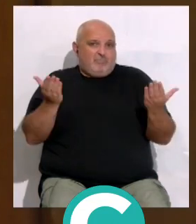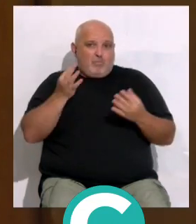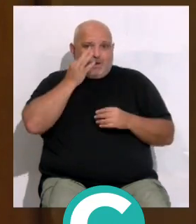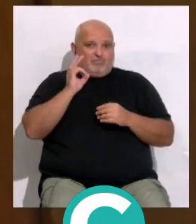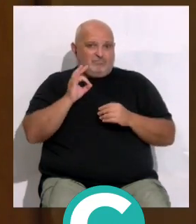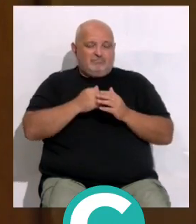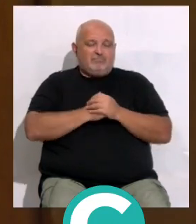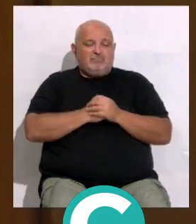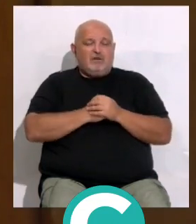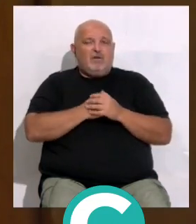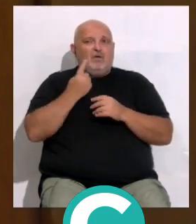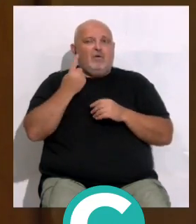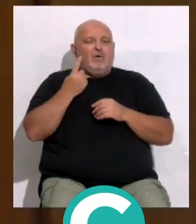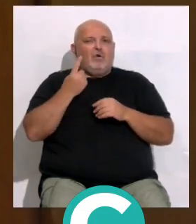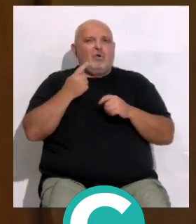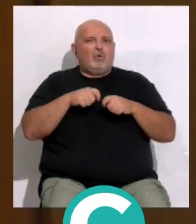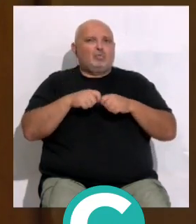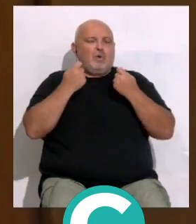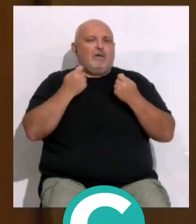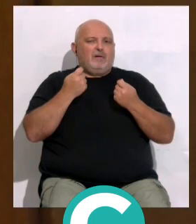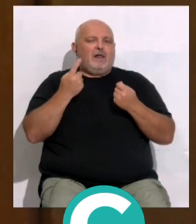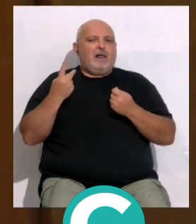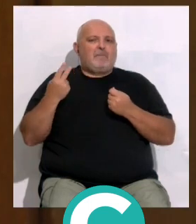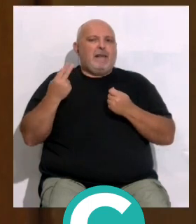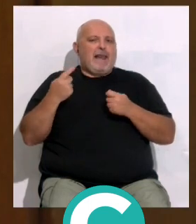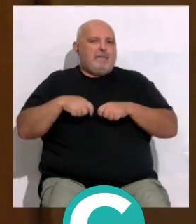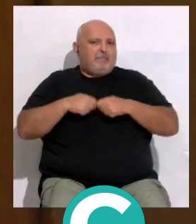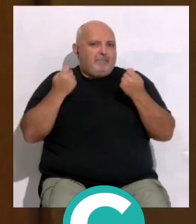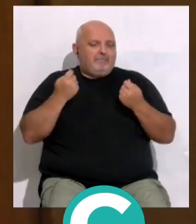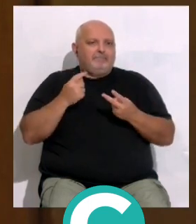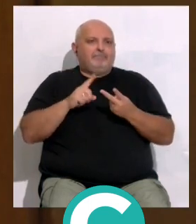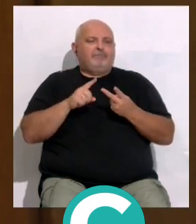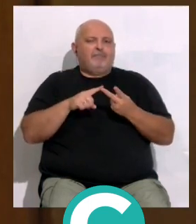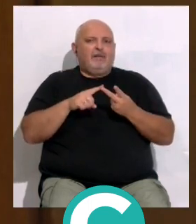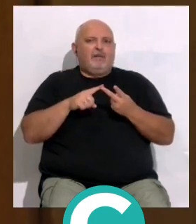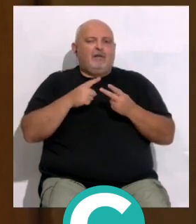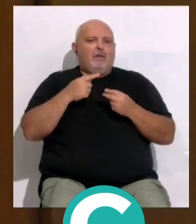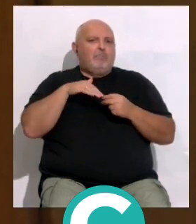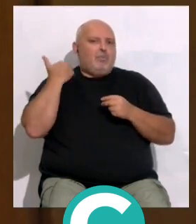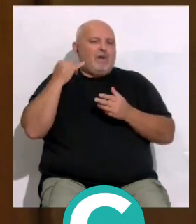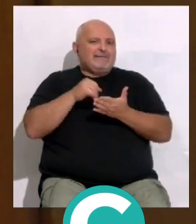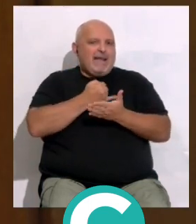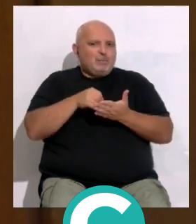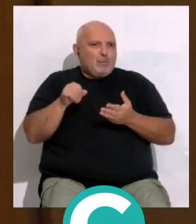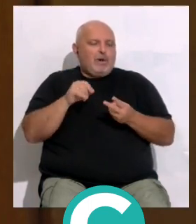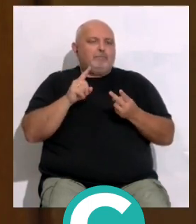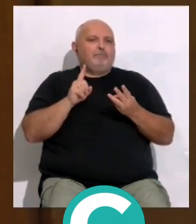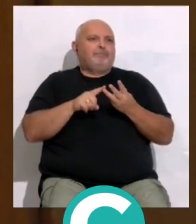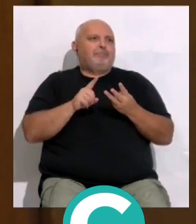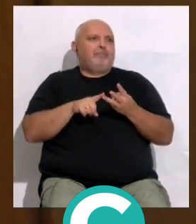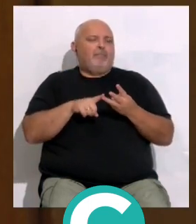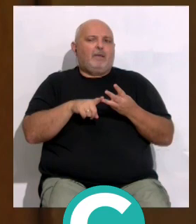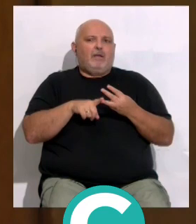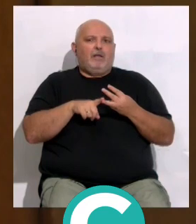que el hecho de tener una ruptura de una relación de pareja, el hecho de haber suspendido una asignatura, el hecho